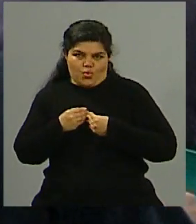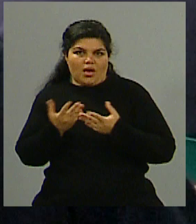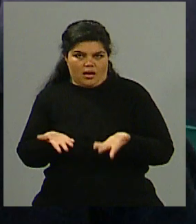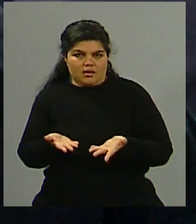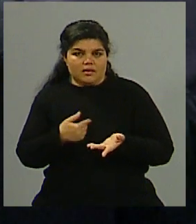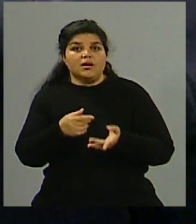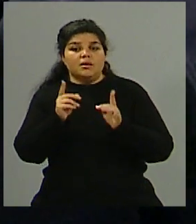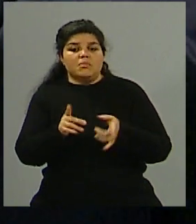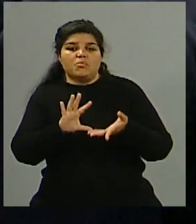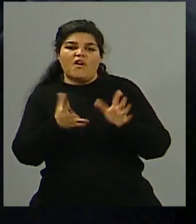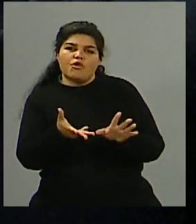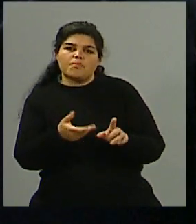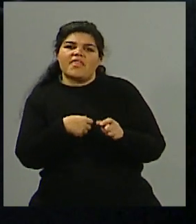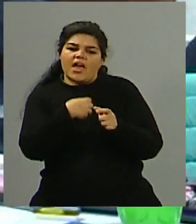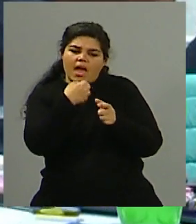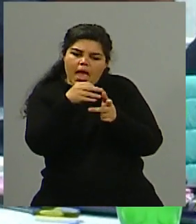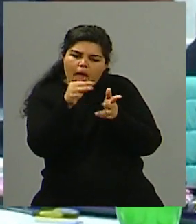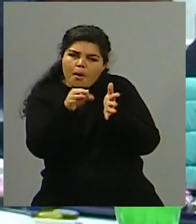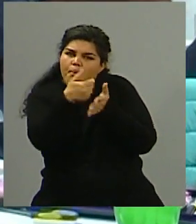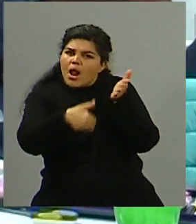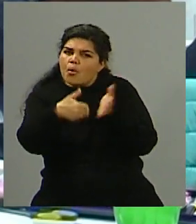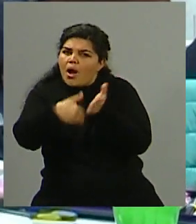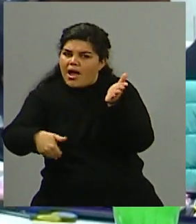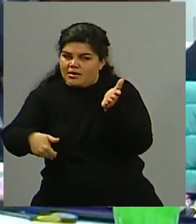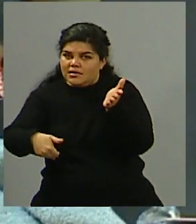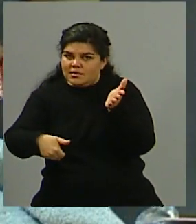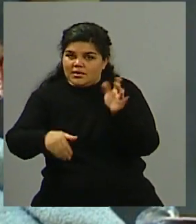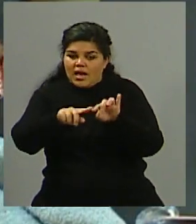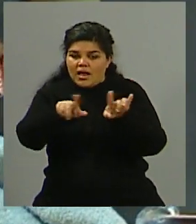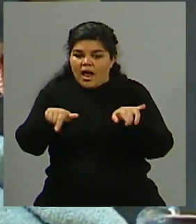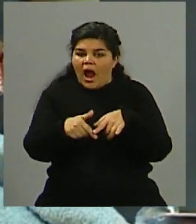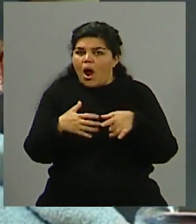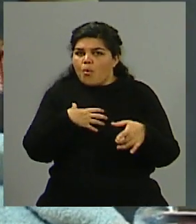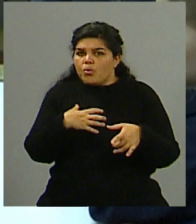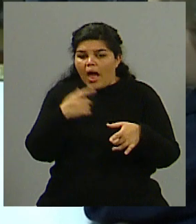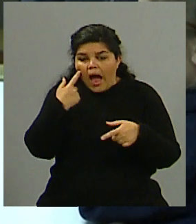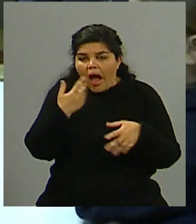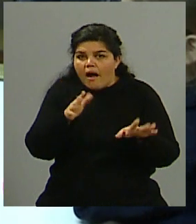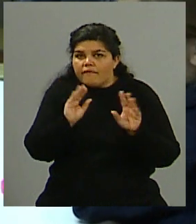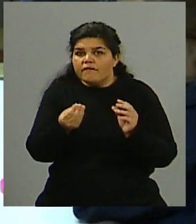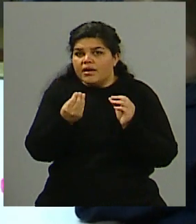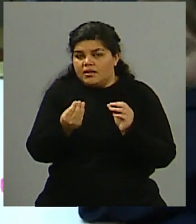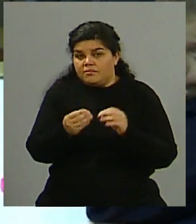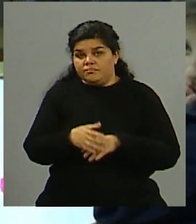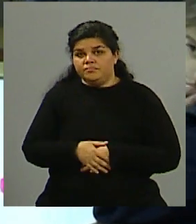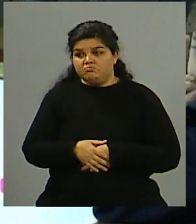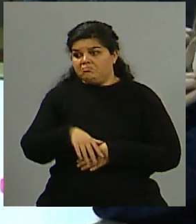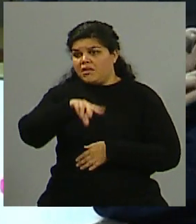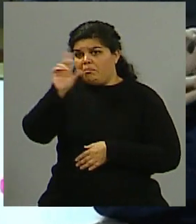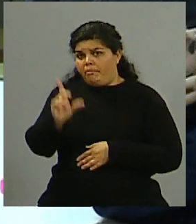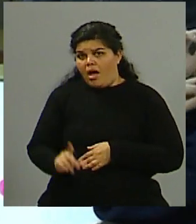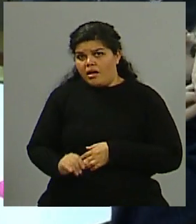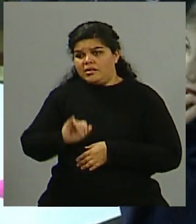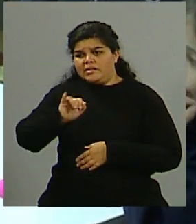adentro del aula. Ujú. Entonces, cuando uno quiere saber el estado del país, bueno, los países hacen